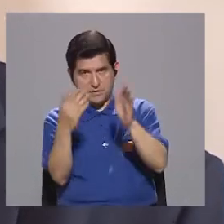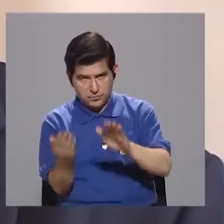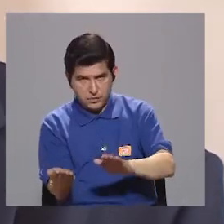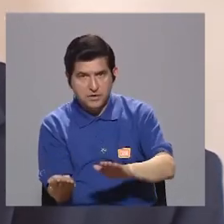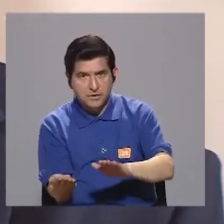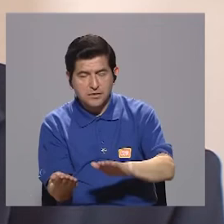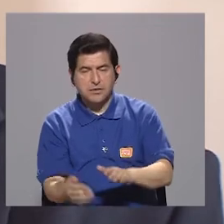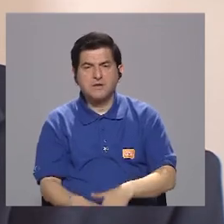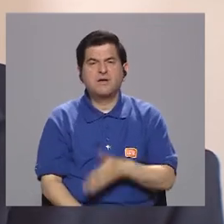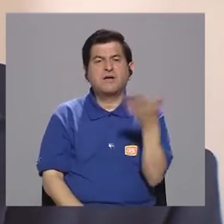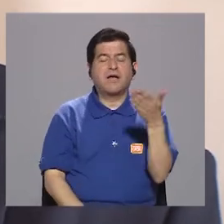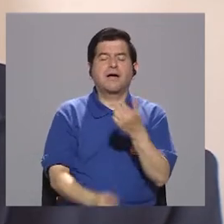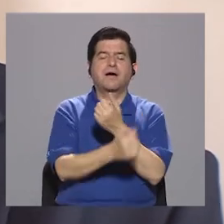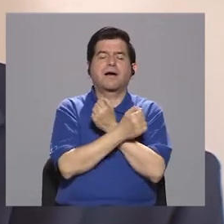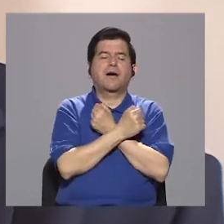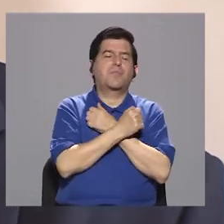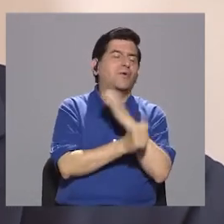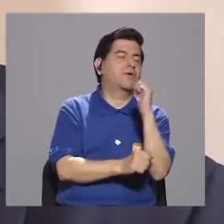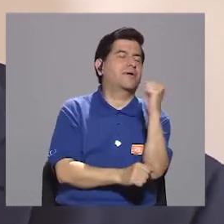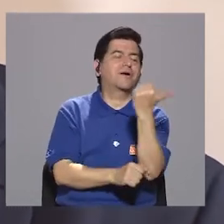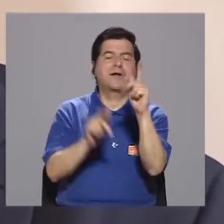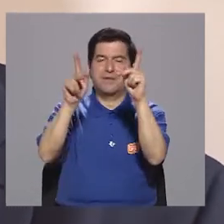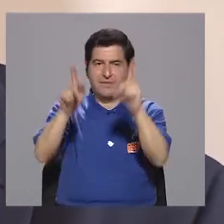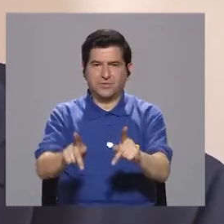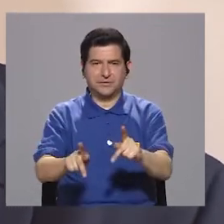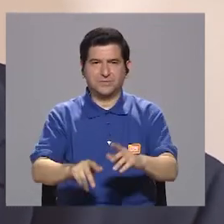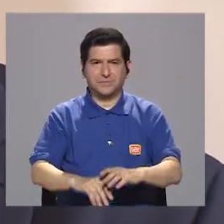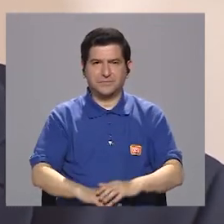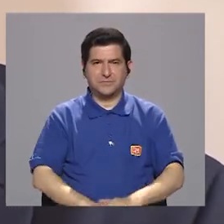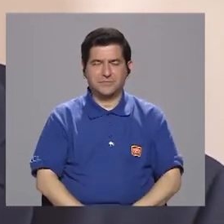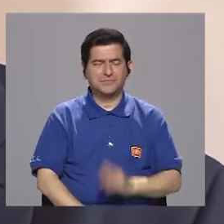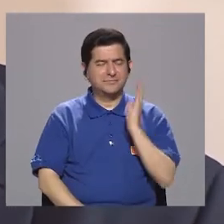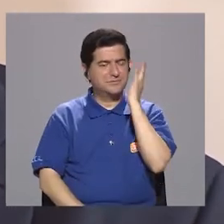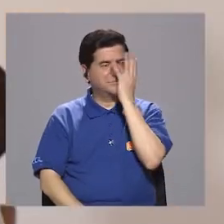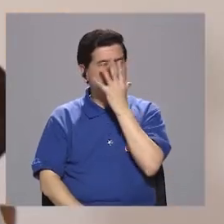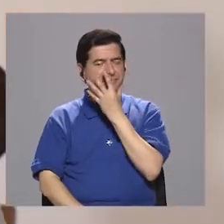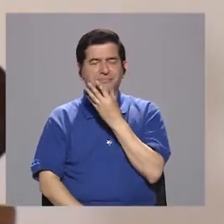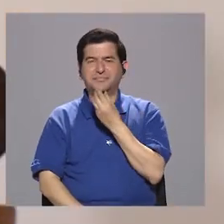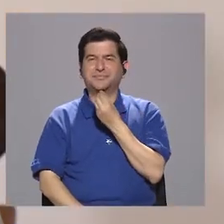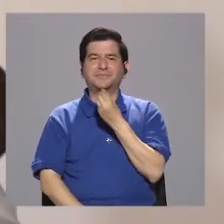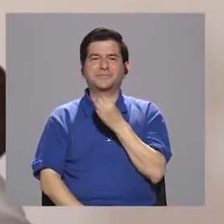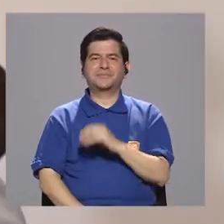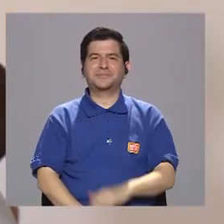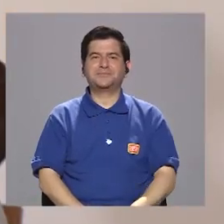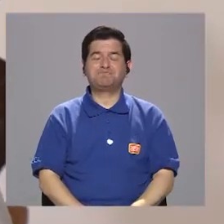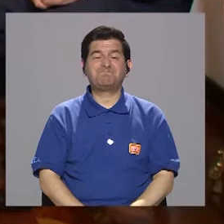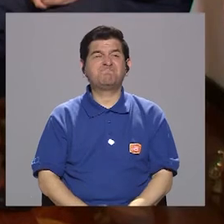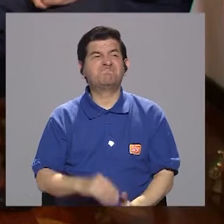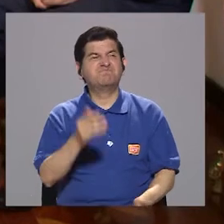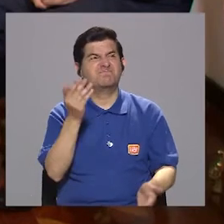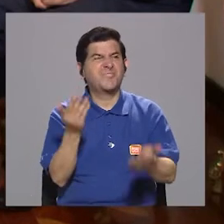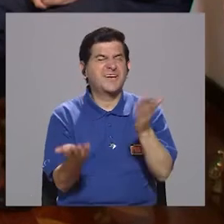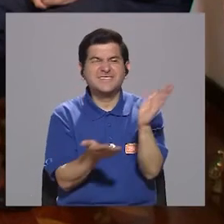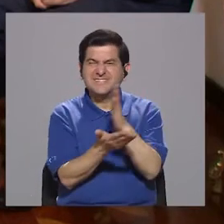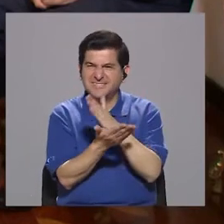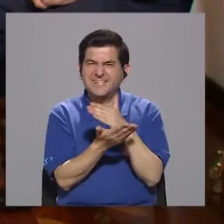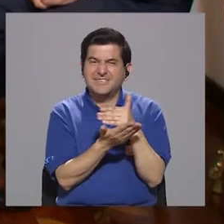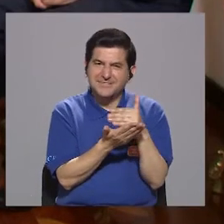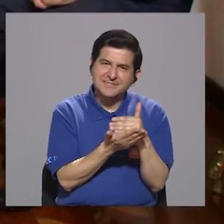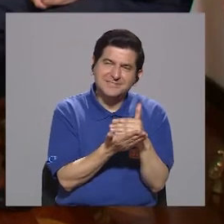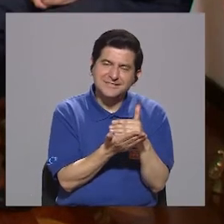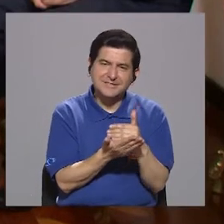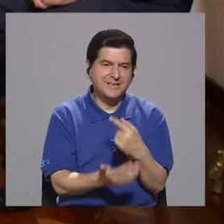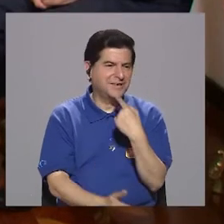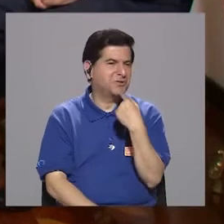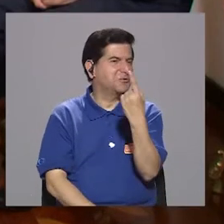muerte, fue su amor al prójimo. Qué hermoso. Hay un aspecto tal vez que